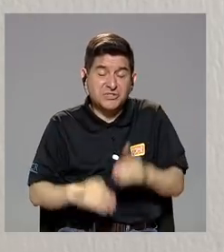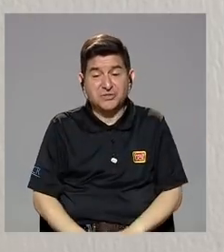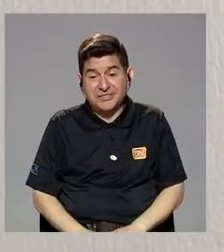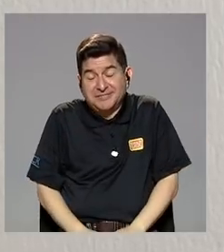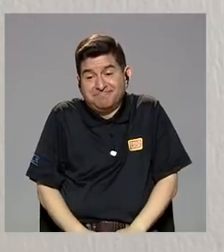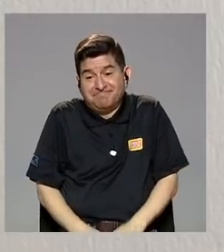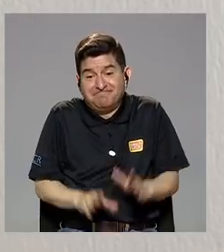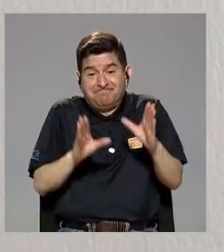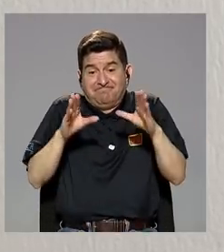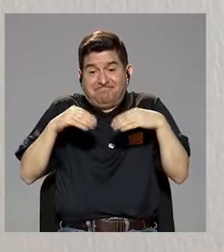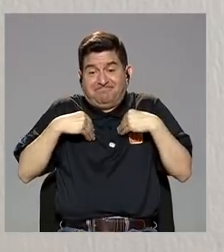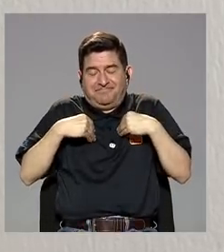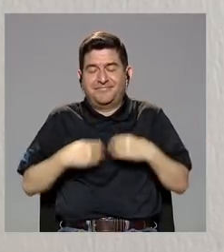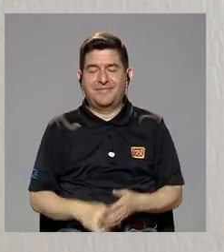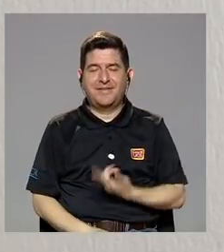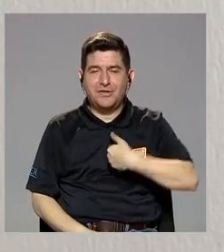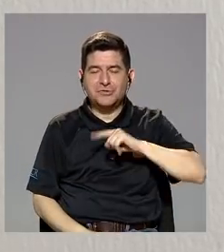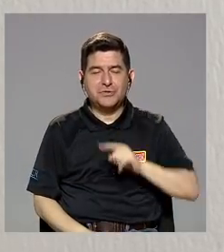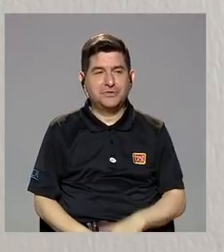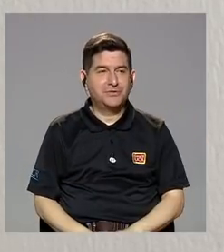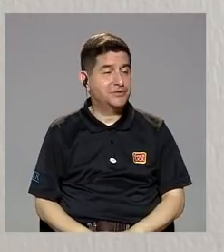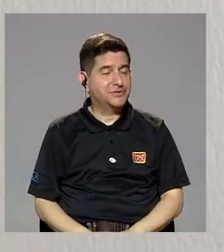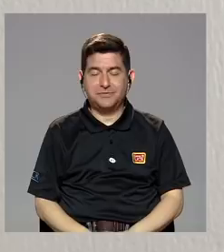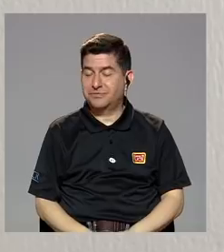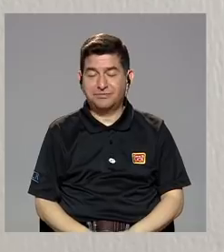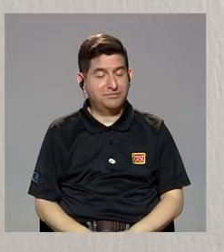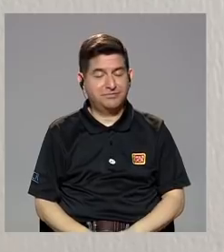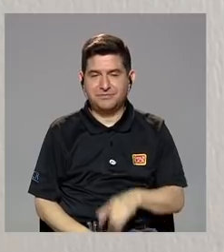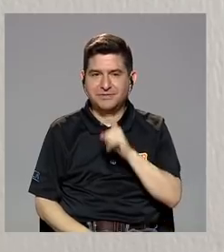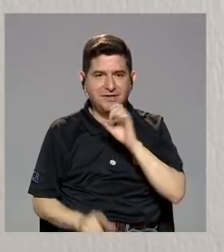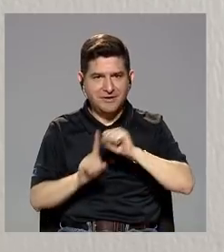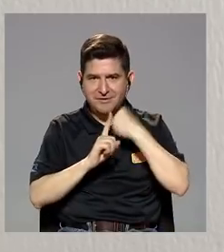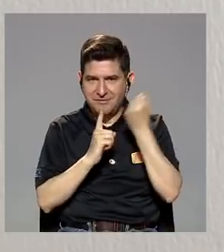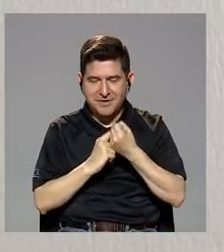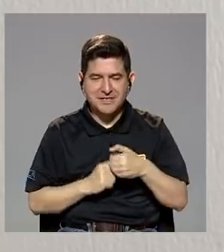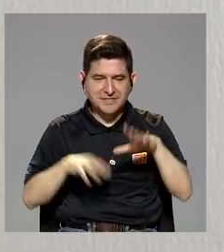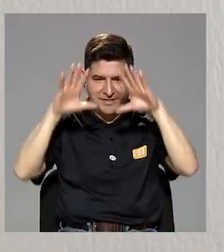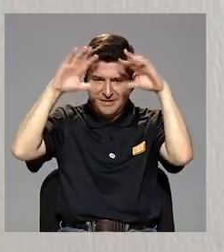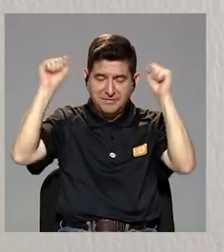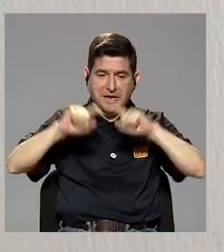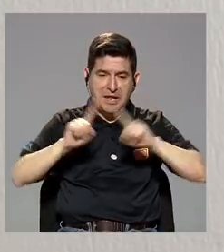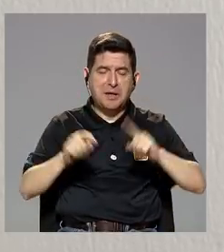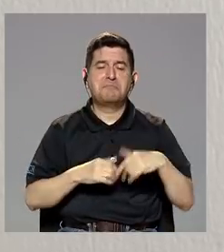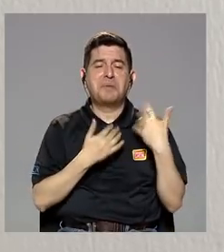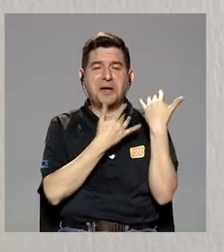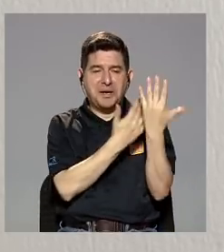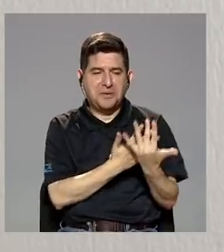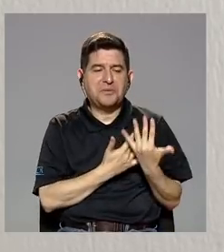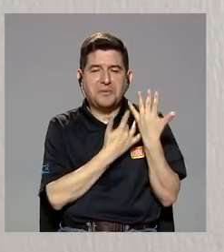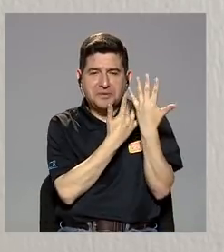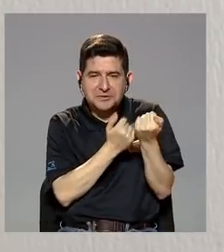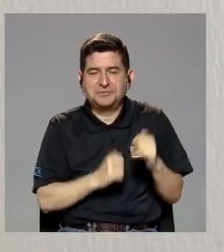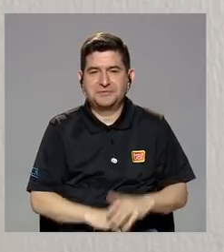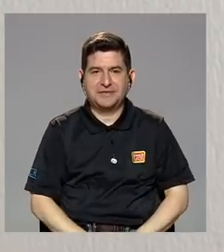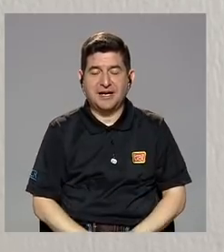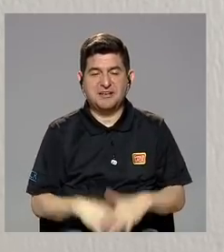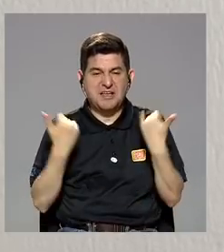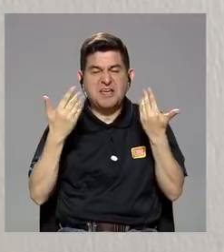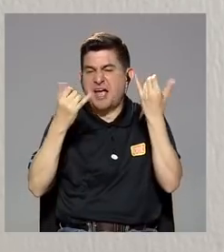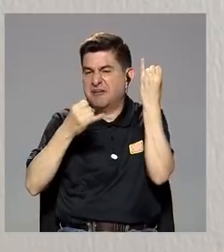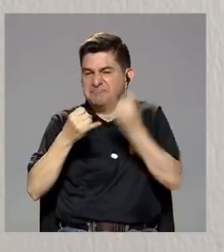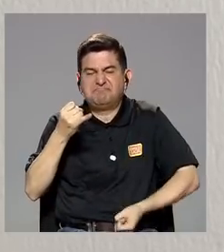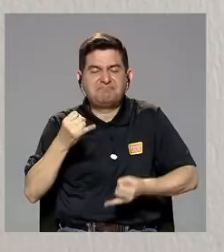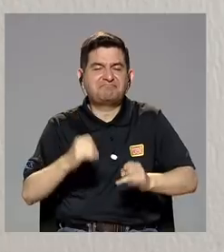salimos con la cola entre las piernas de la embajada por supuesto y es seguir esperando pero tampoco es dar ya